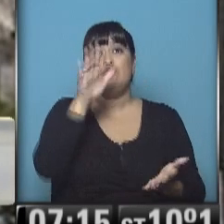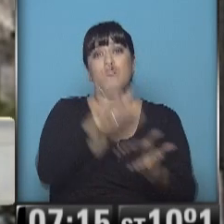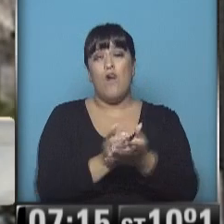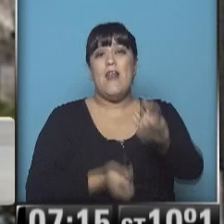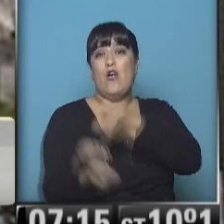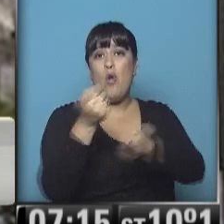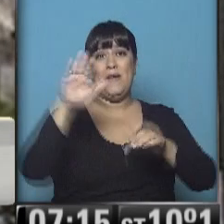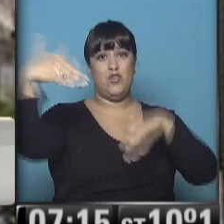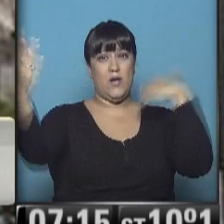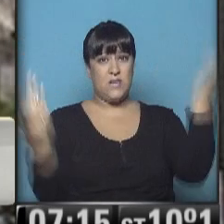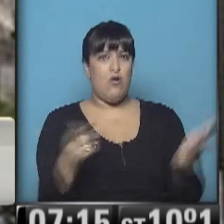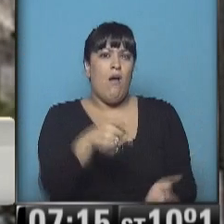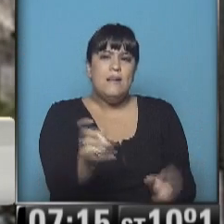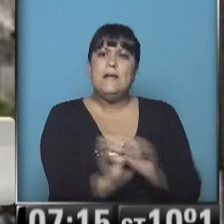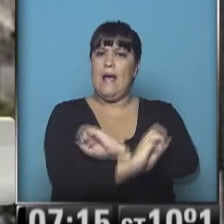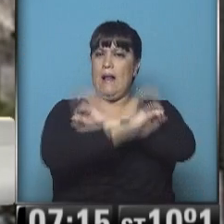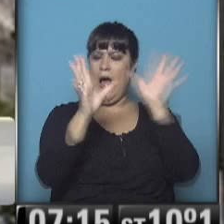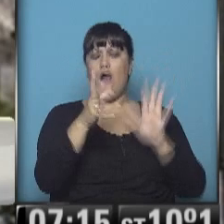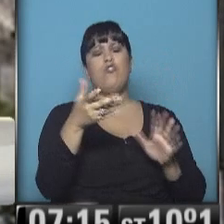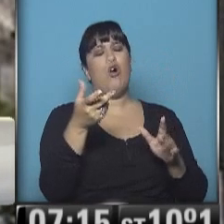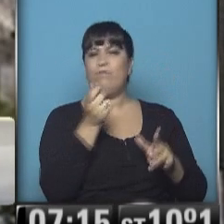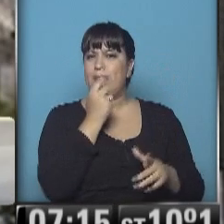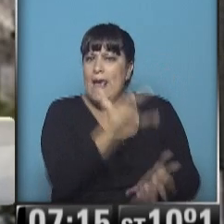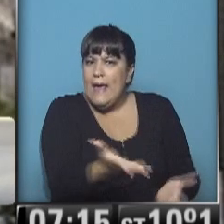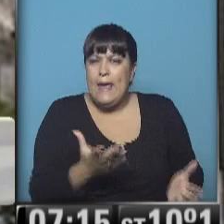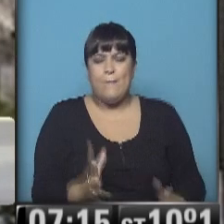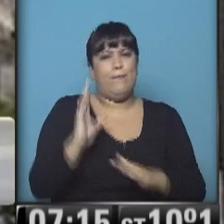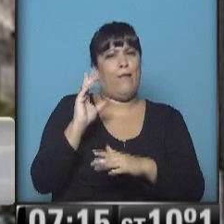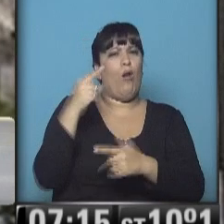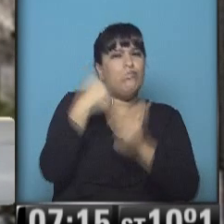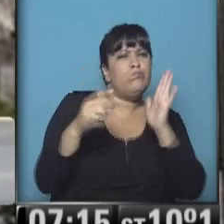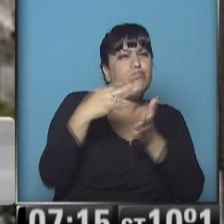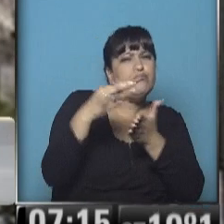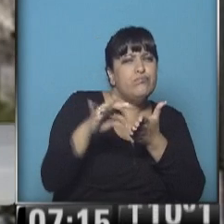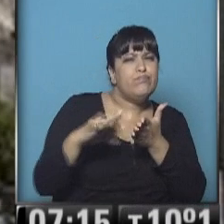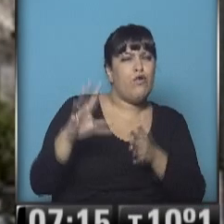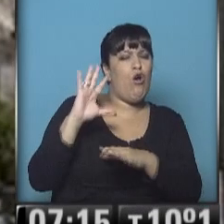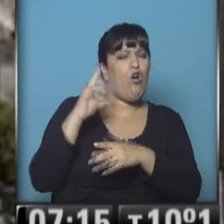comercio exterior. Un claro ejemplo de las irregularidades que se detectaron allí, hoy nueva reunión.